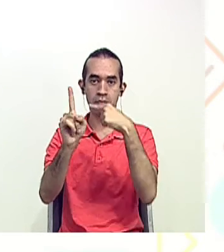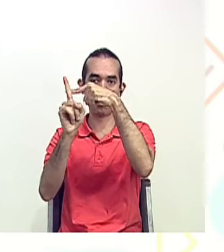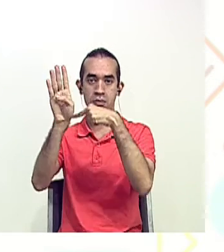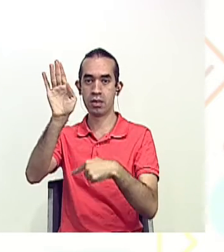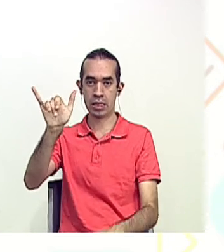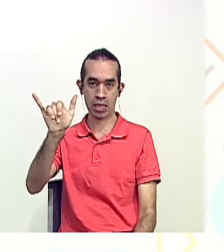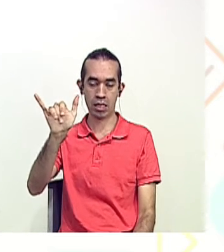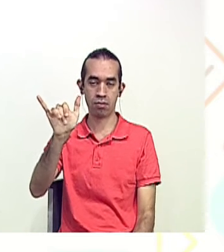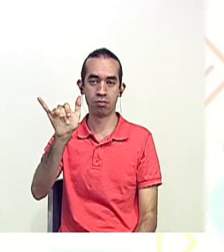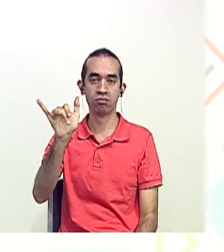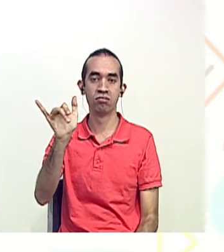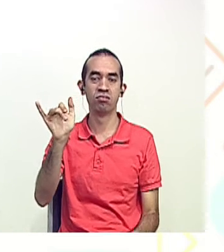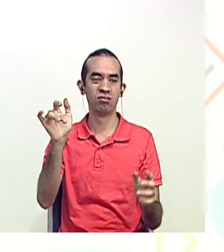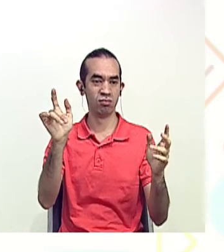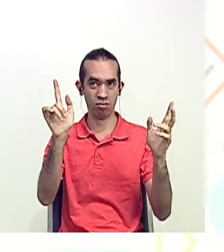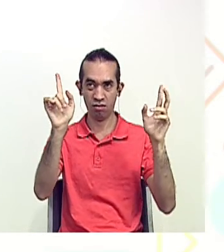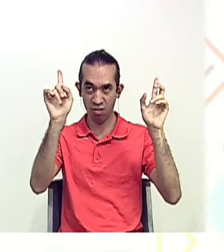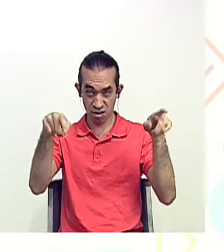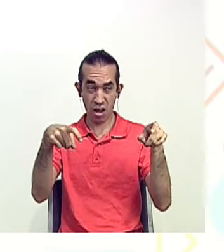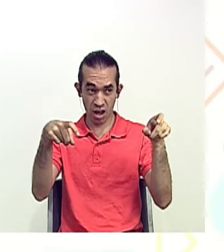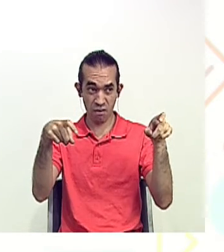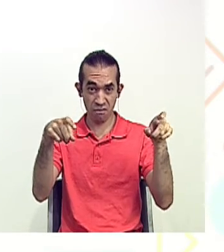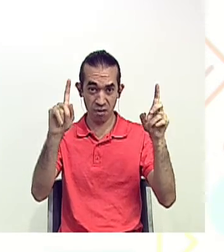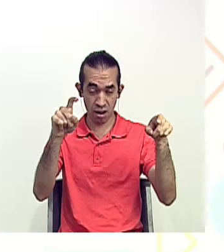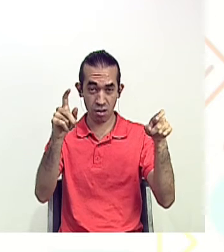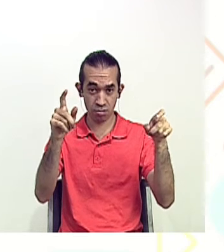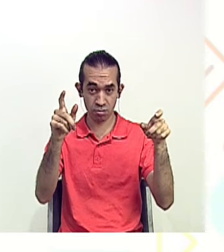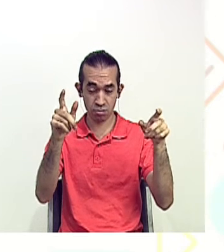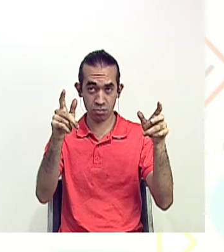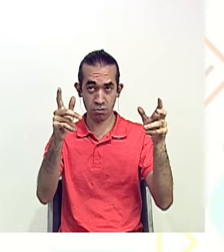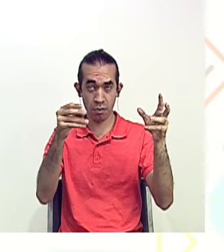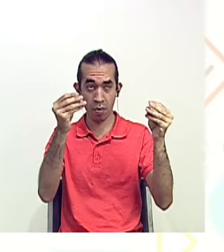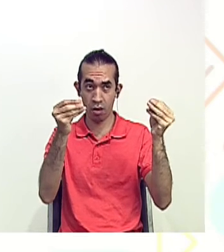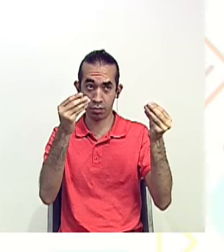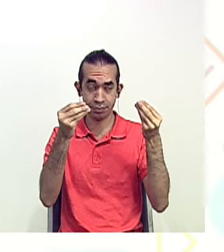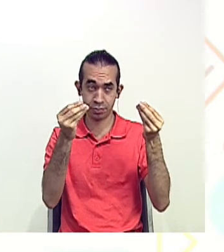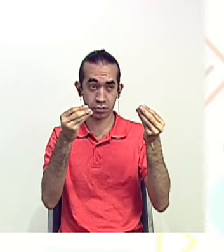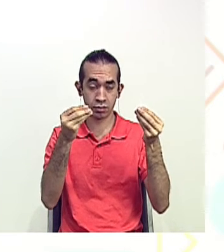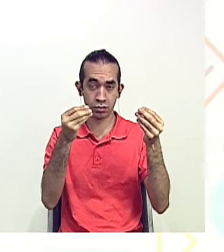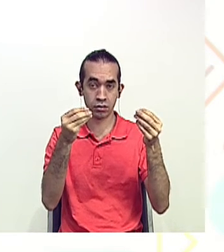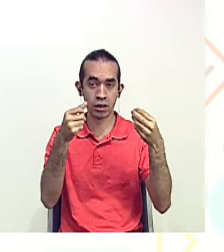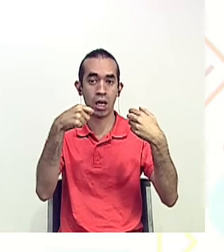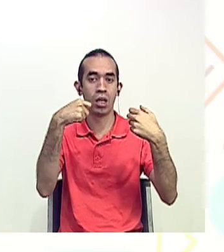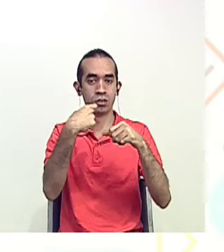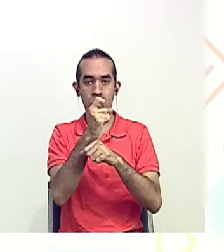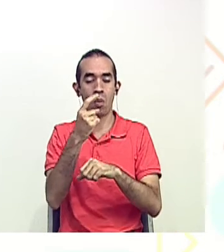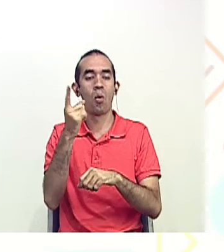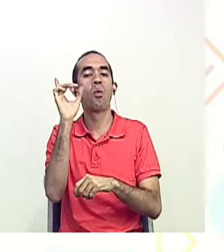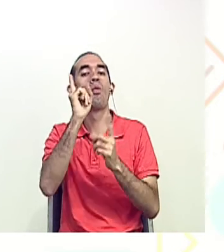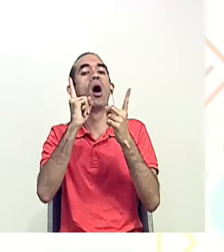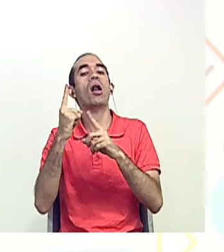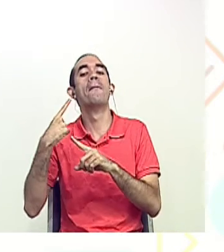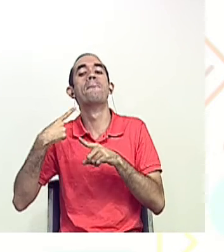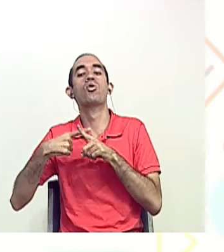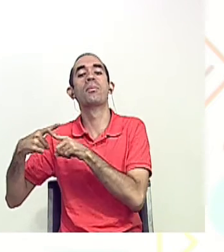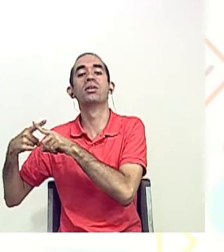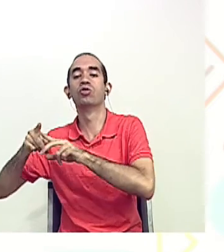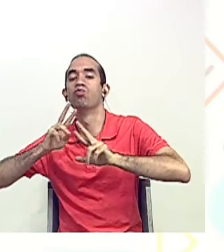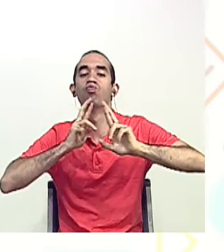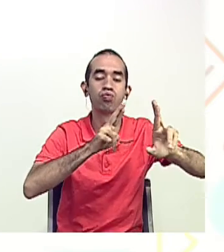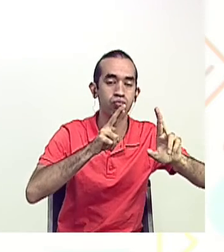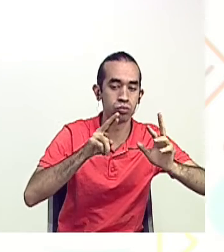BY nos piden resolver o factorizar utilizando el método de